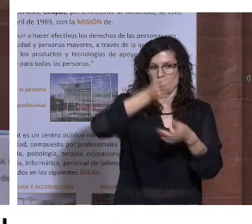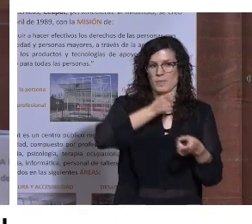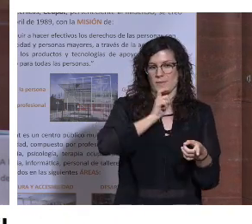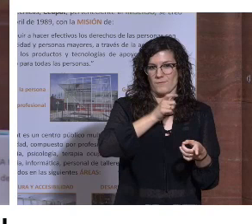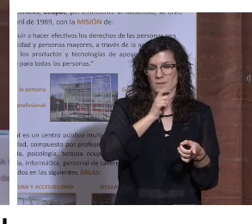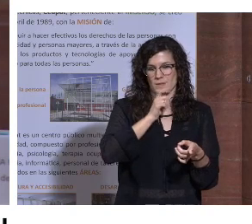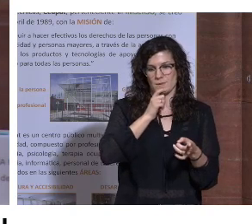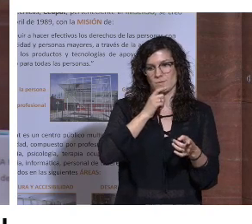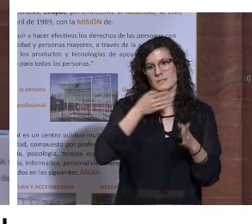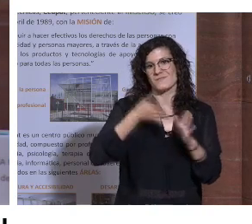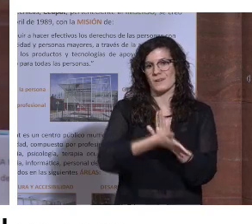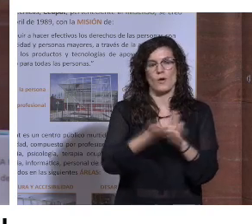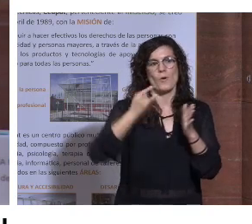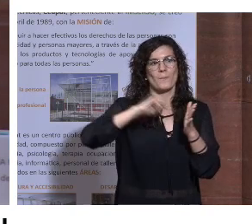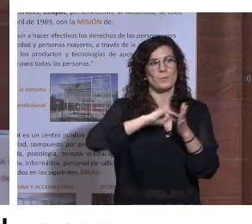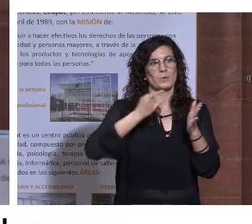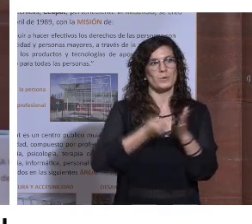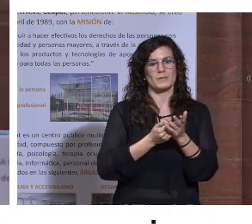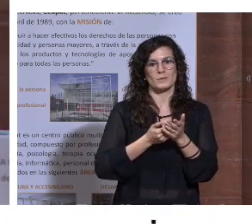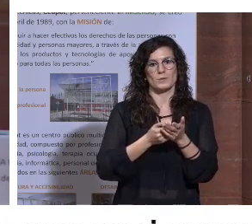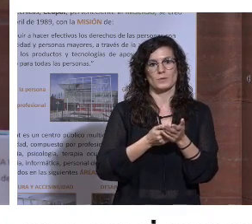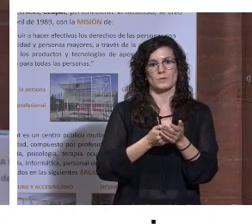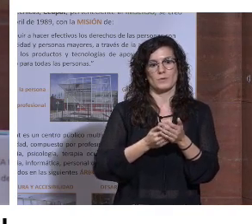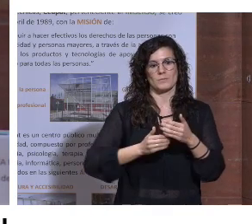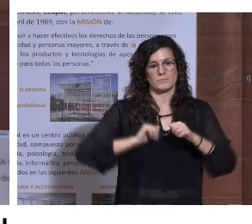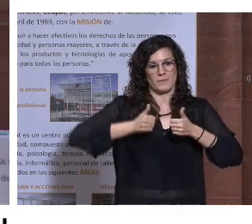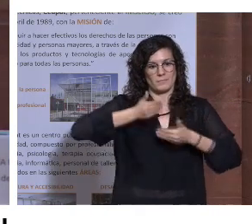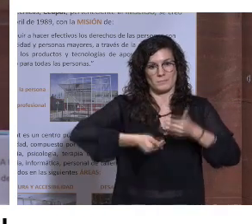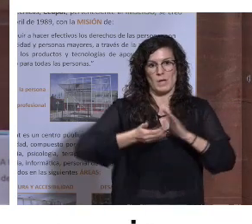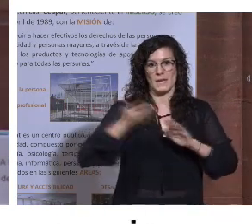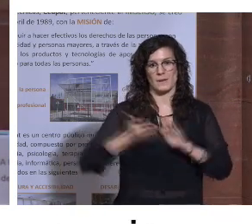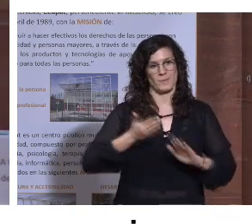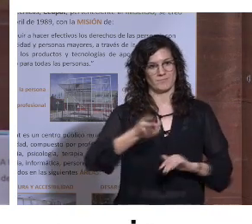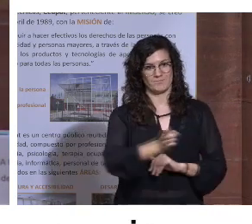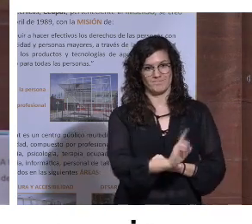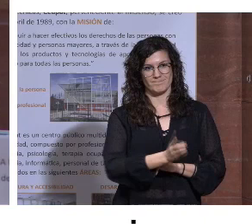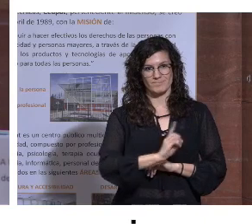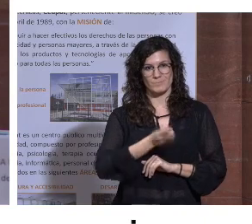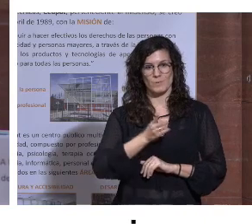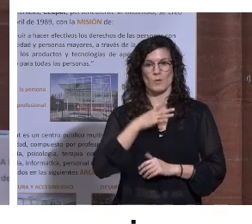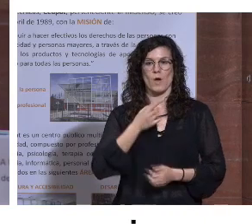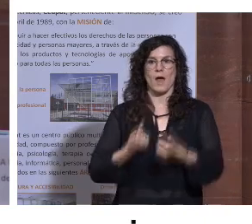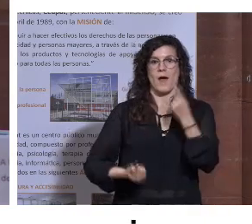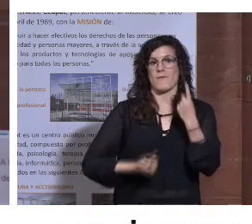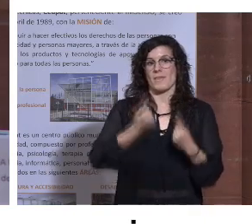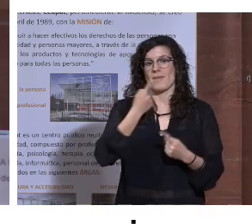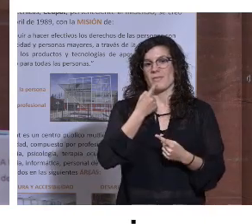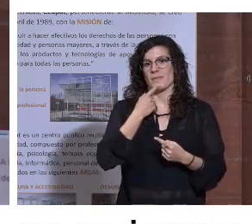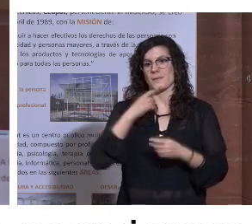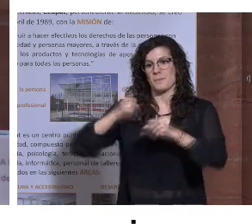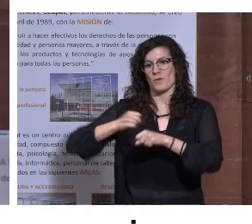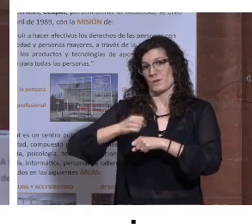con lo cual no son proyectos que se puedan poner en marcha rápido, aunque a veces nuestros mayores digan, bueno, este proyecto venga a ver cómo